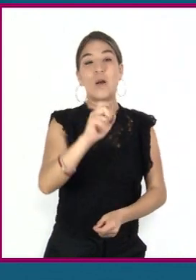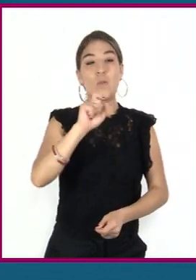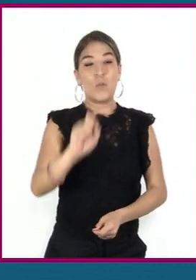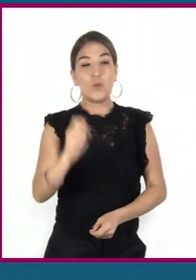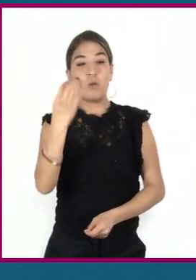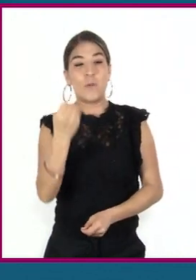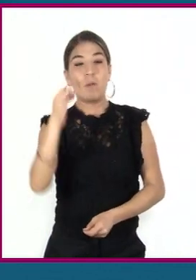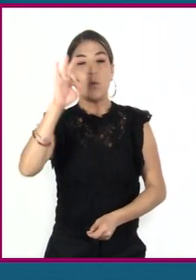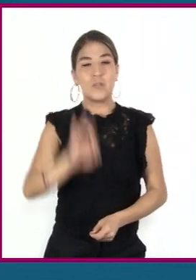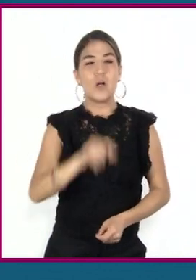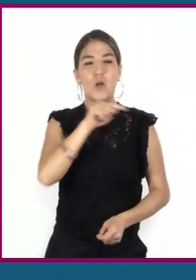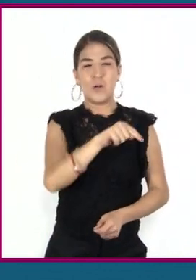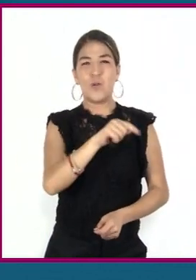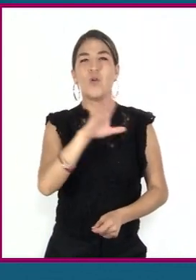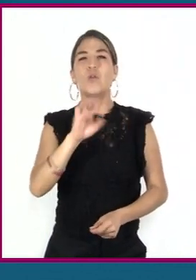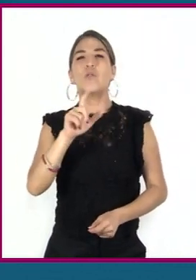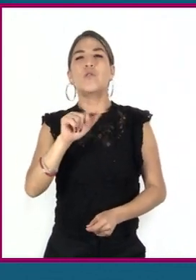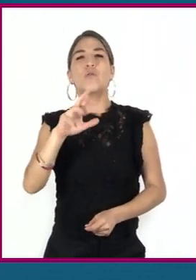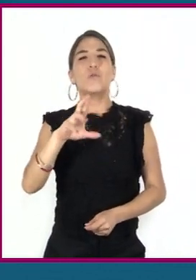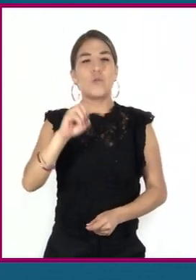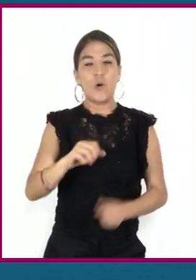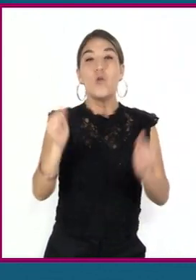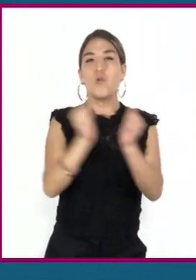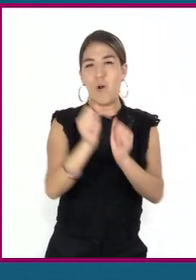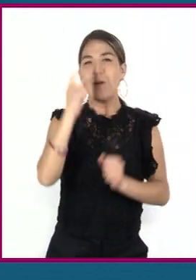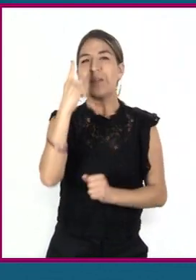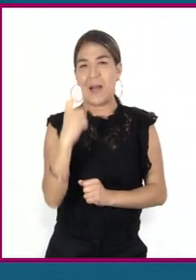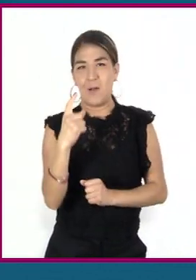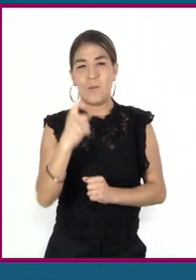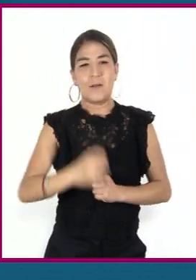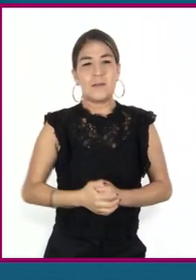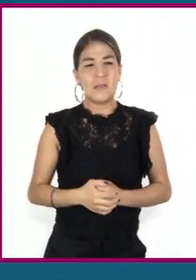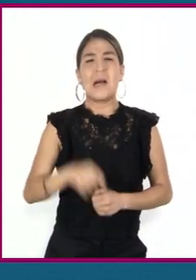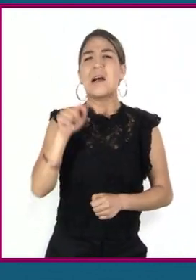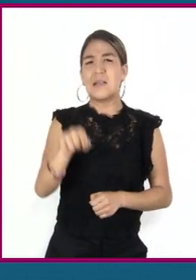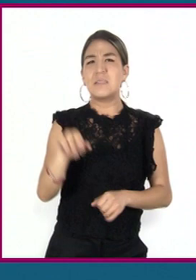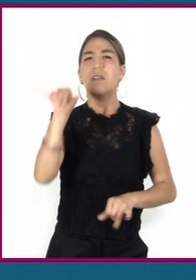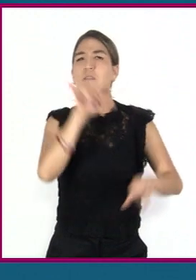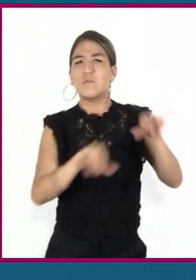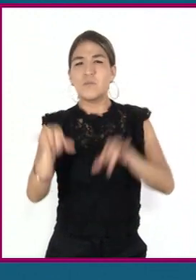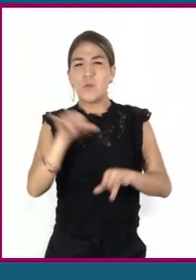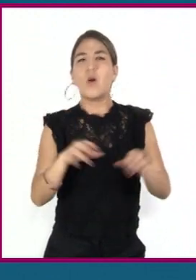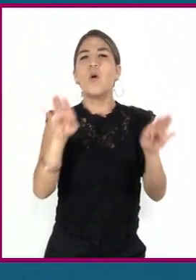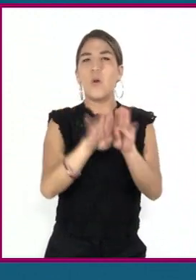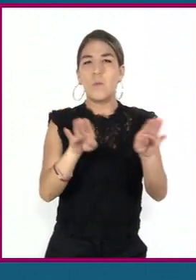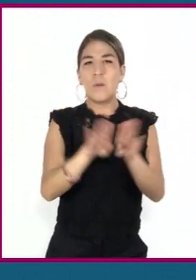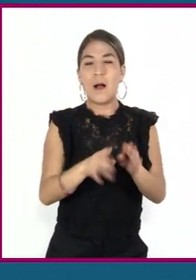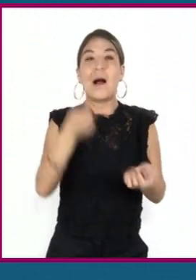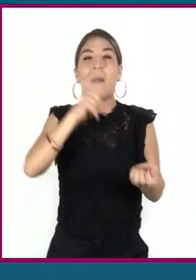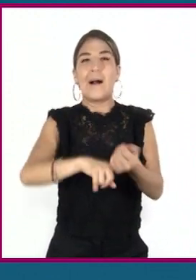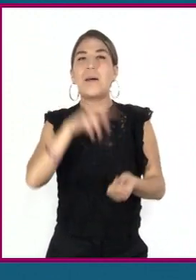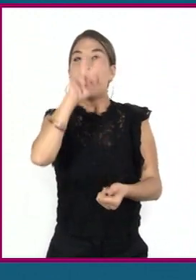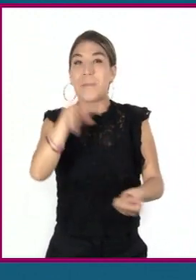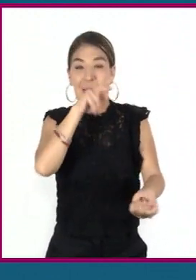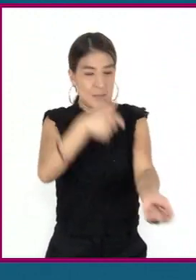0.9% de cloruro de sodio en agua. Esta mezcla se administra por vía